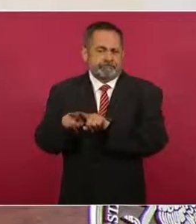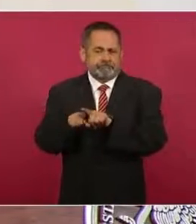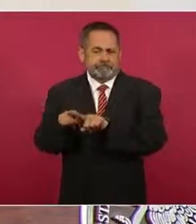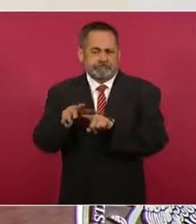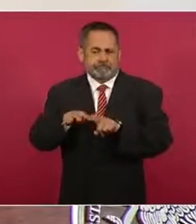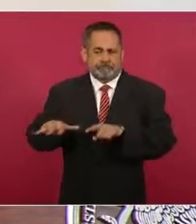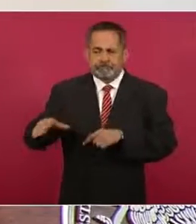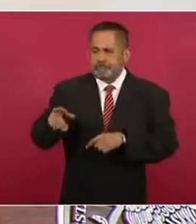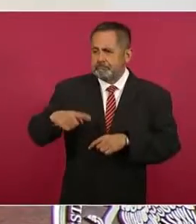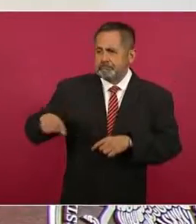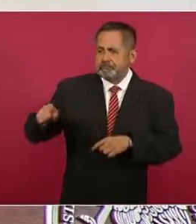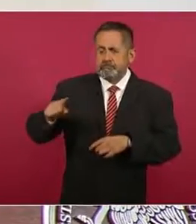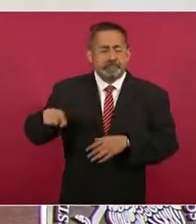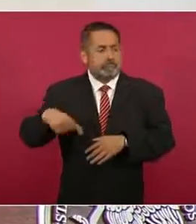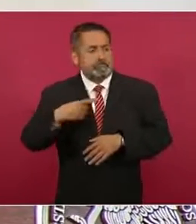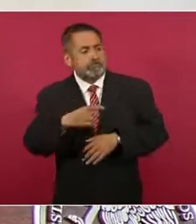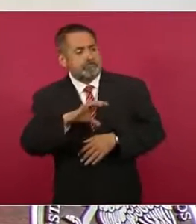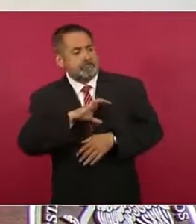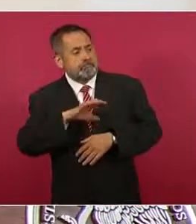al pueblo de México.